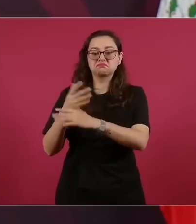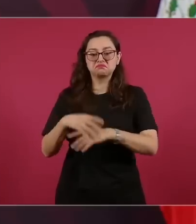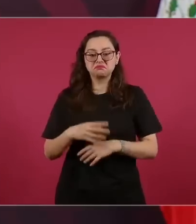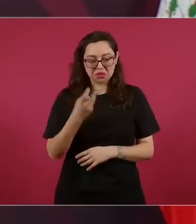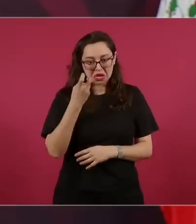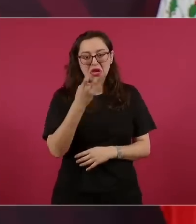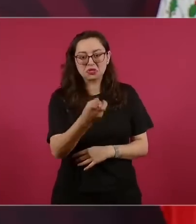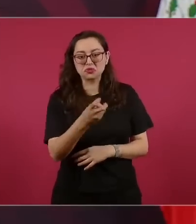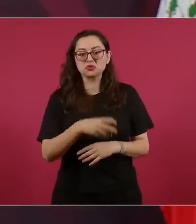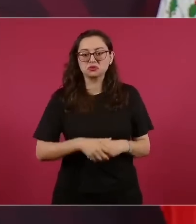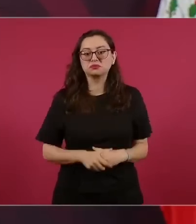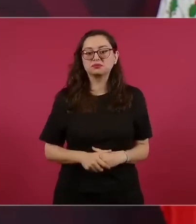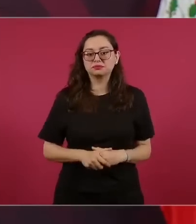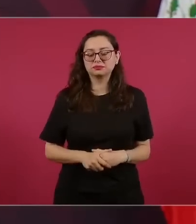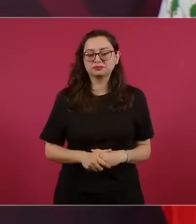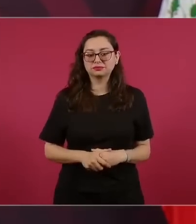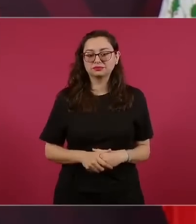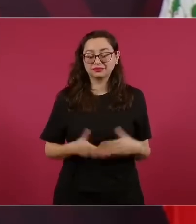que en ese tiempo